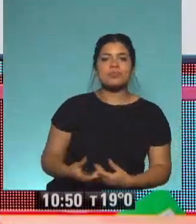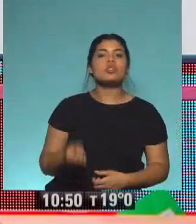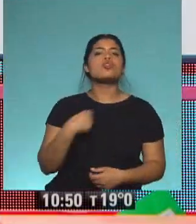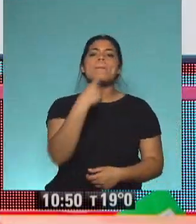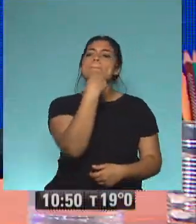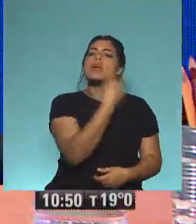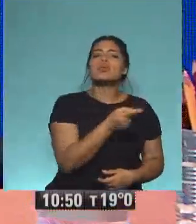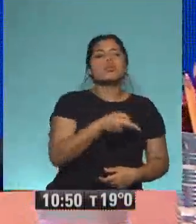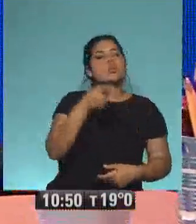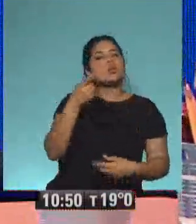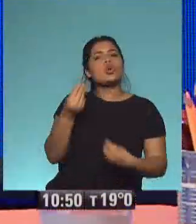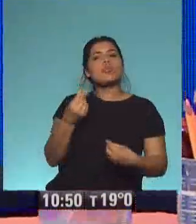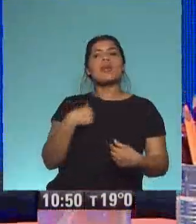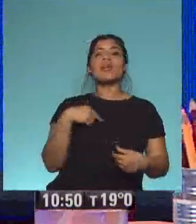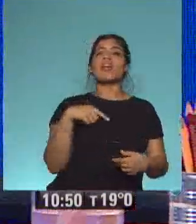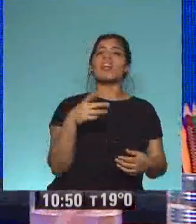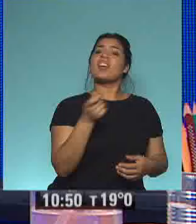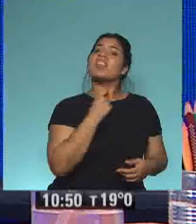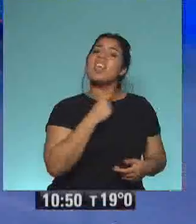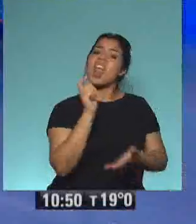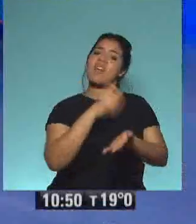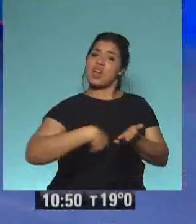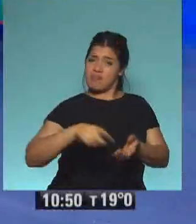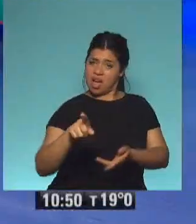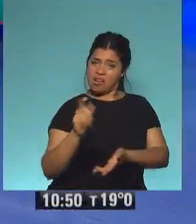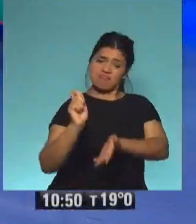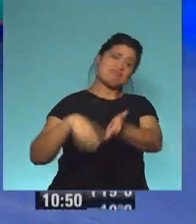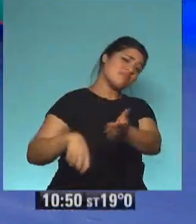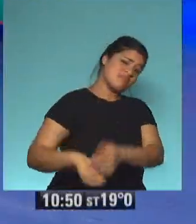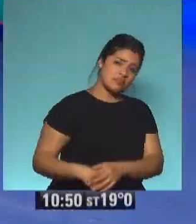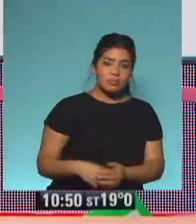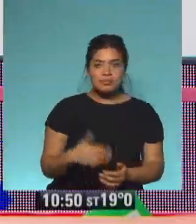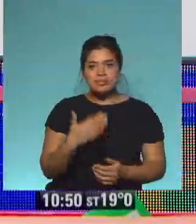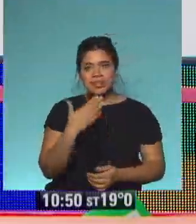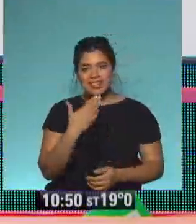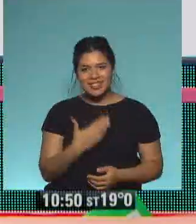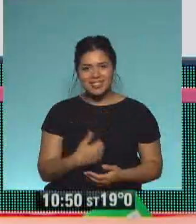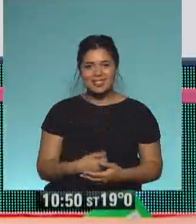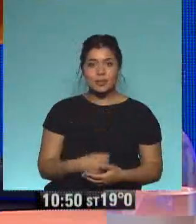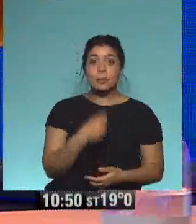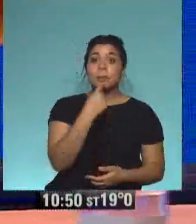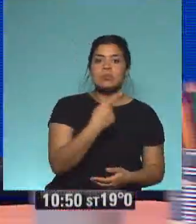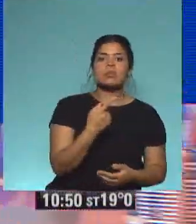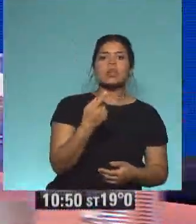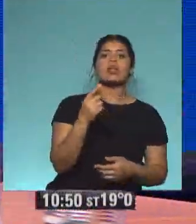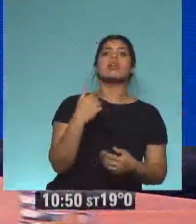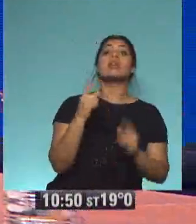inspiró. ¿Quién autógrafa? Mira, tengo un autógrafa. Gracias. Le quería preguntar. Oh, mira, la